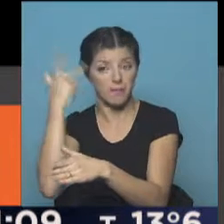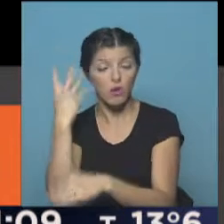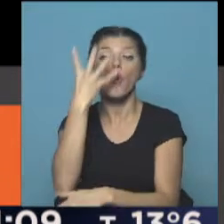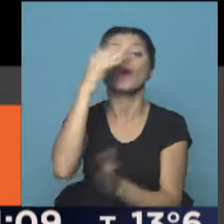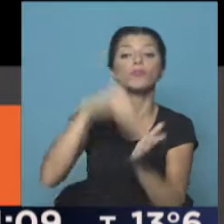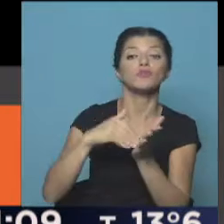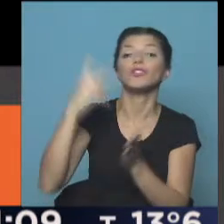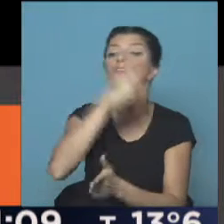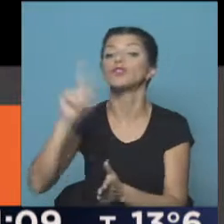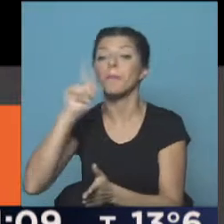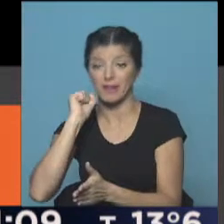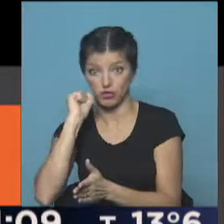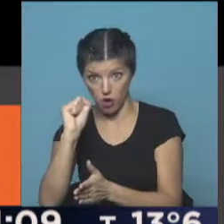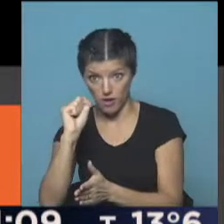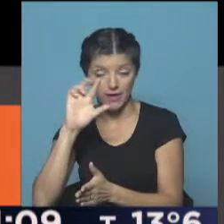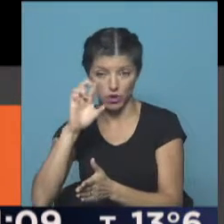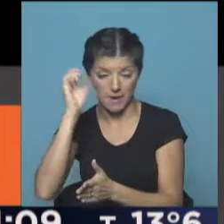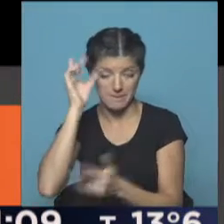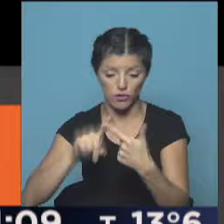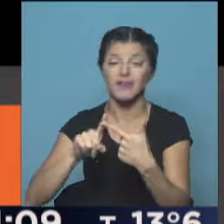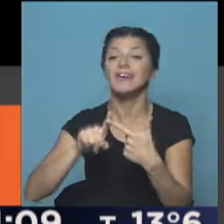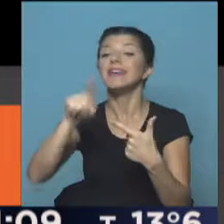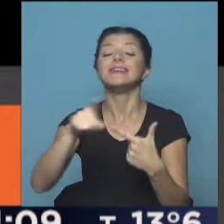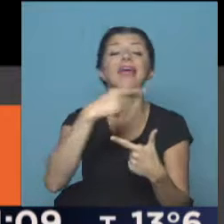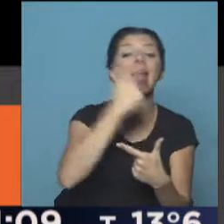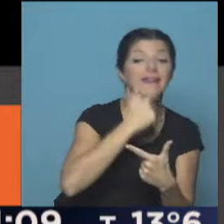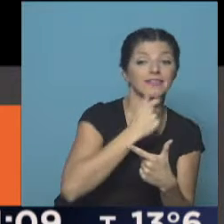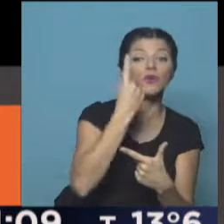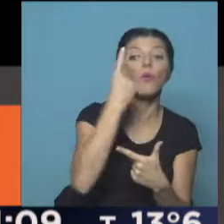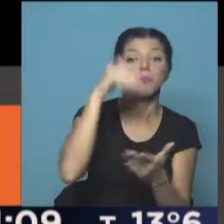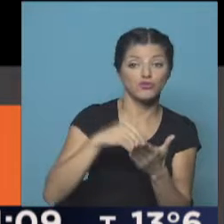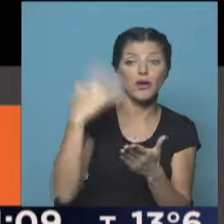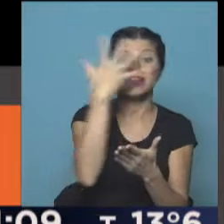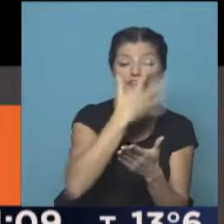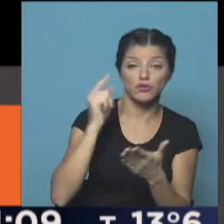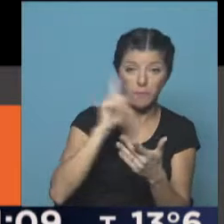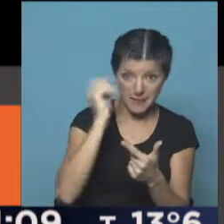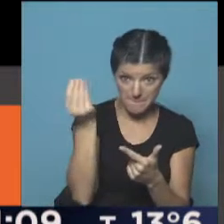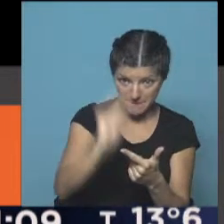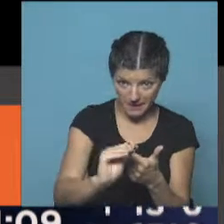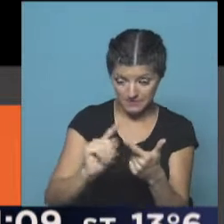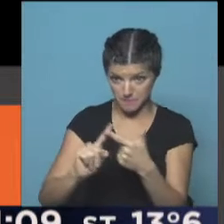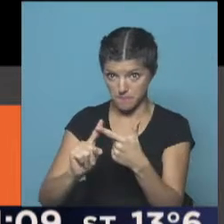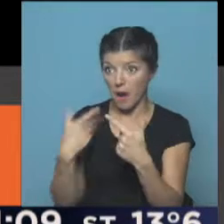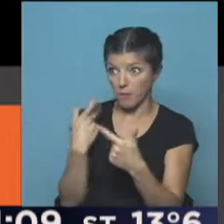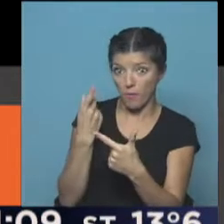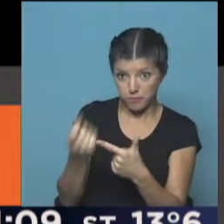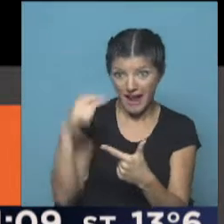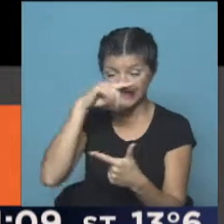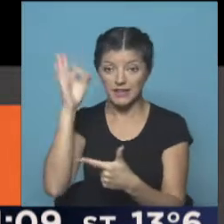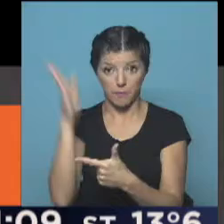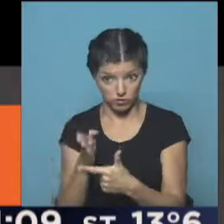$4.200.000 y por el 30% a Racing $1.500.000 más. La pregunta que se hace por estas horas en el mundo Boca